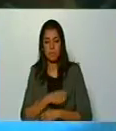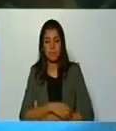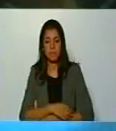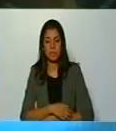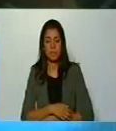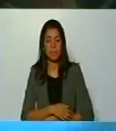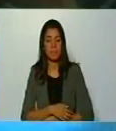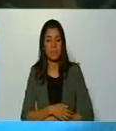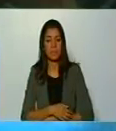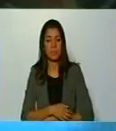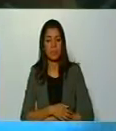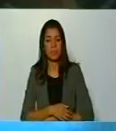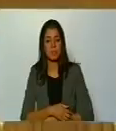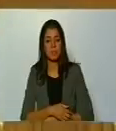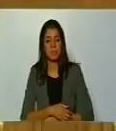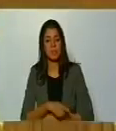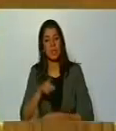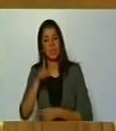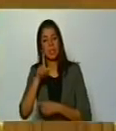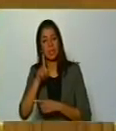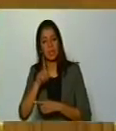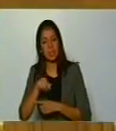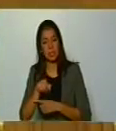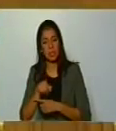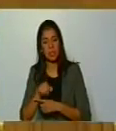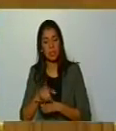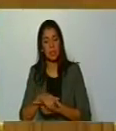está, yo diría también,